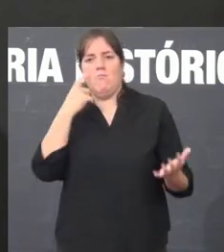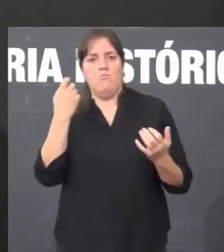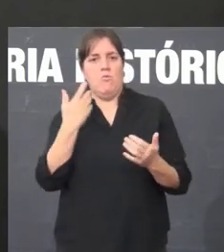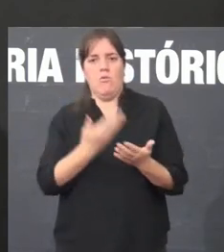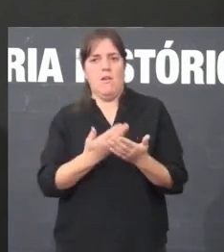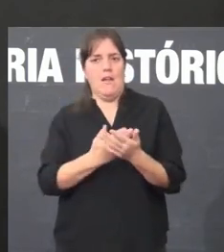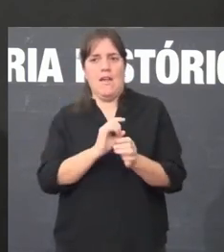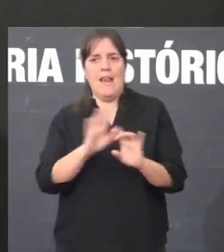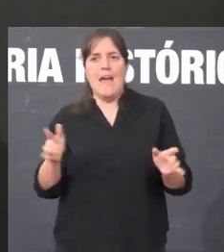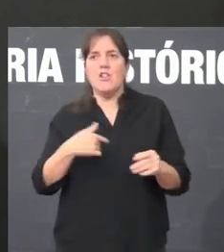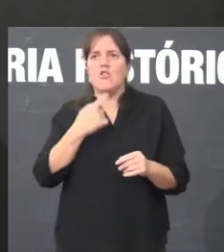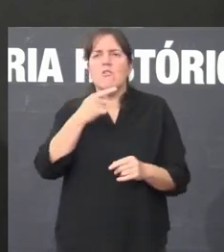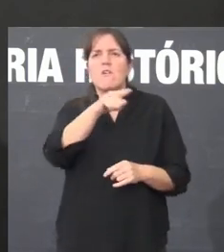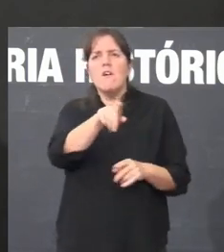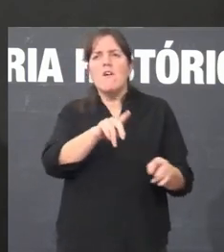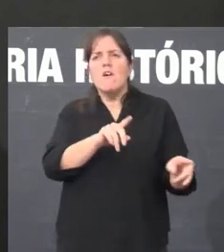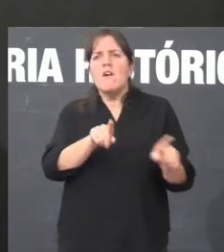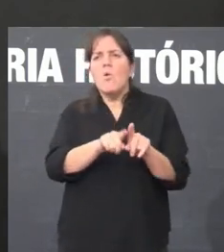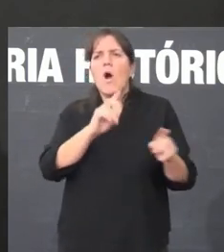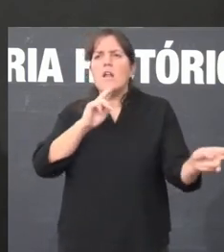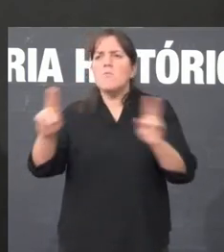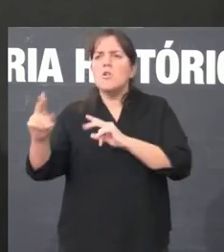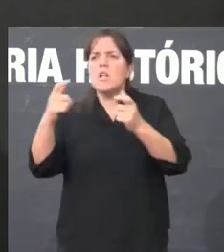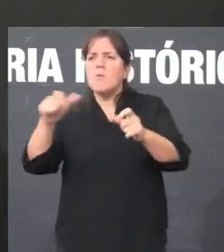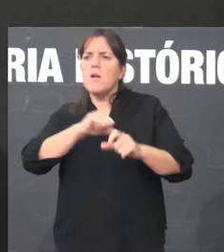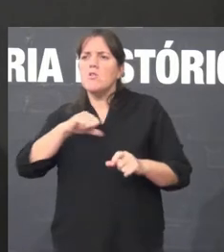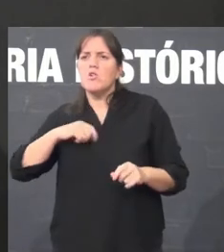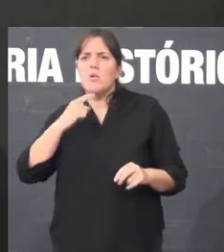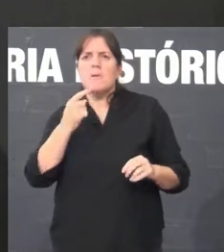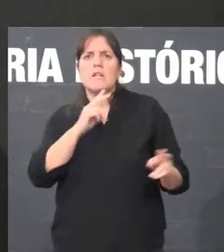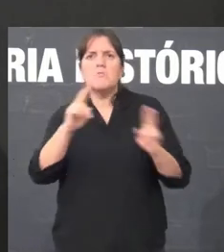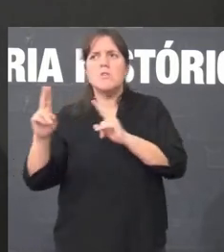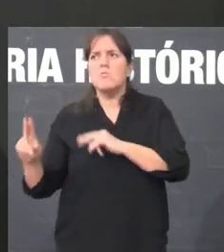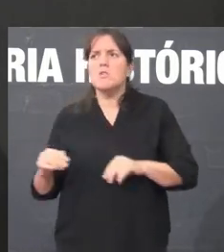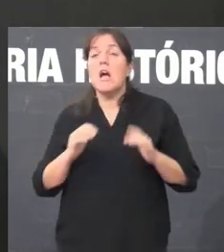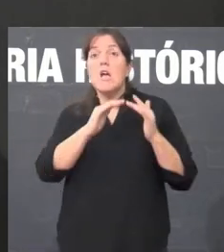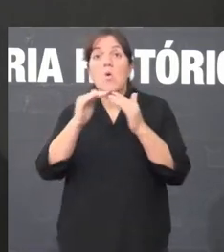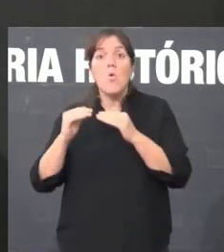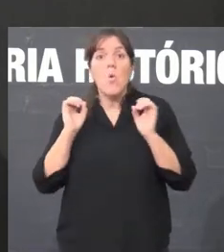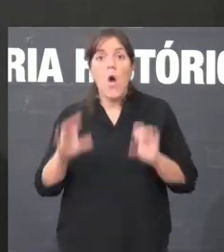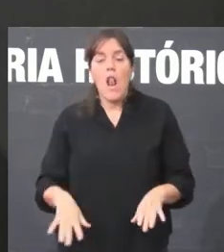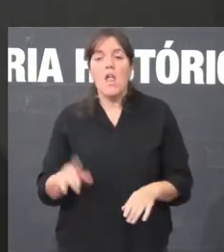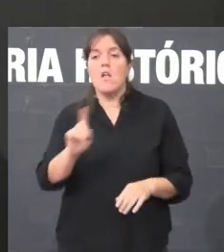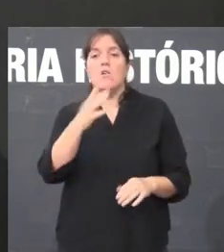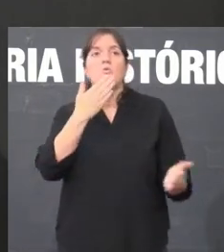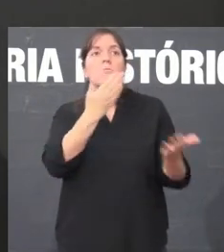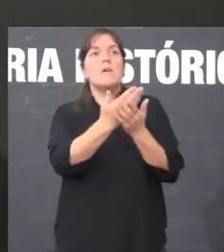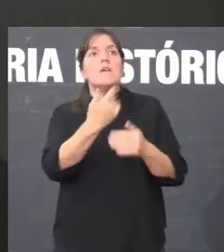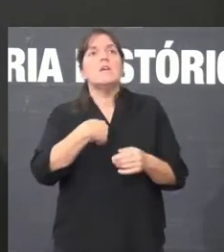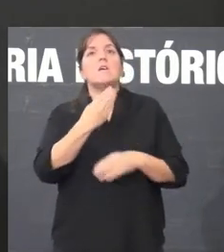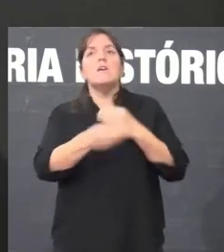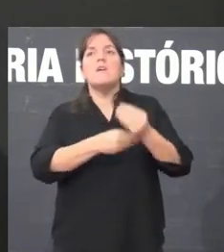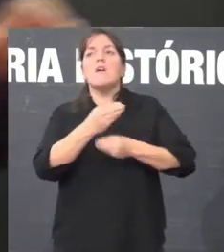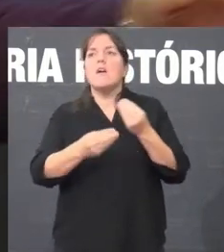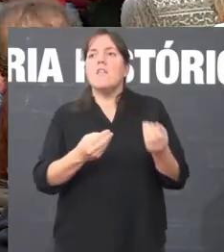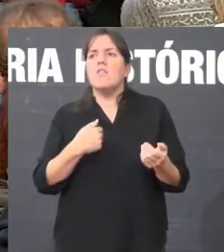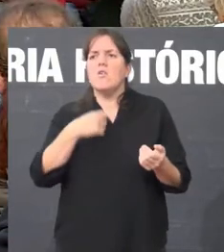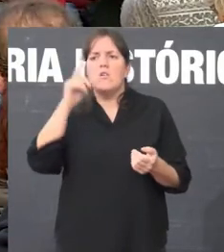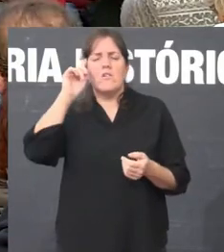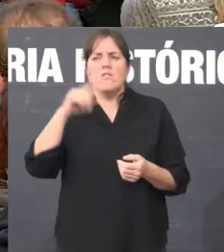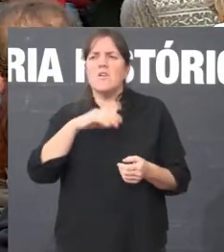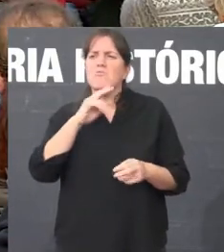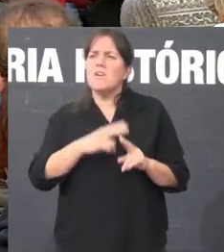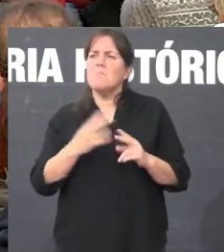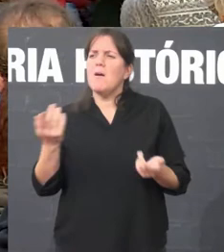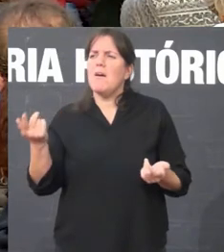Entonces, tú no puedes responder a todas las comunidades autónomas igual. Y sin embargo, ahora, en cuanto pides algo, ¿qué hizo, cómo se llamaba el